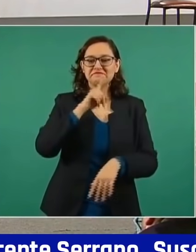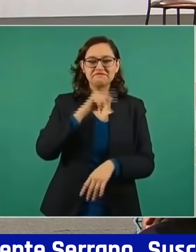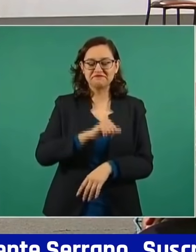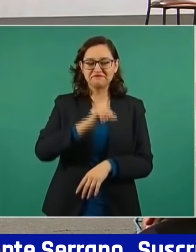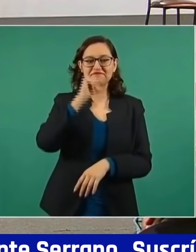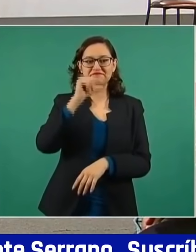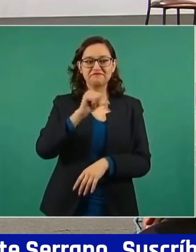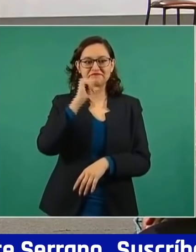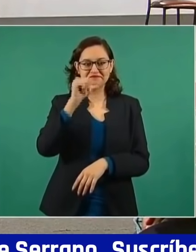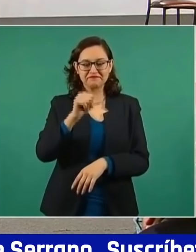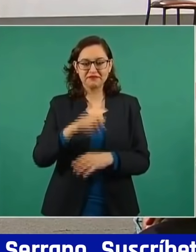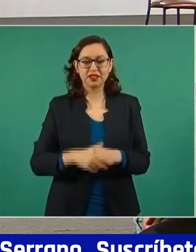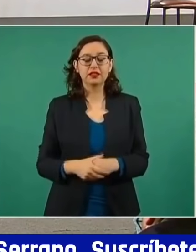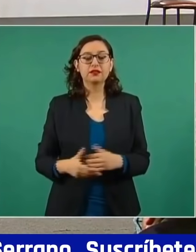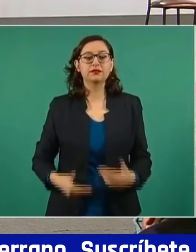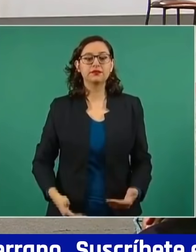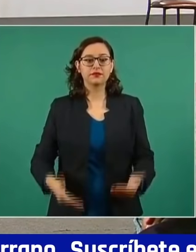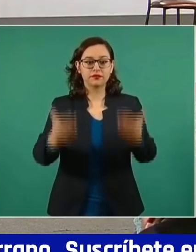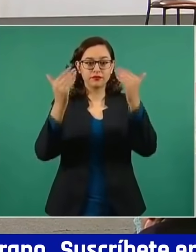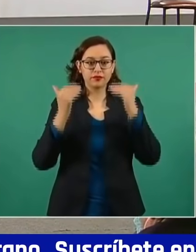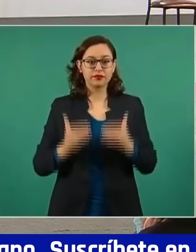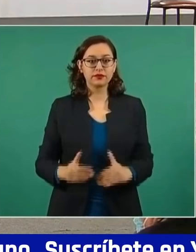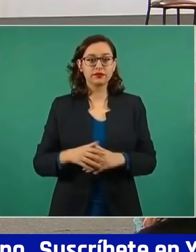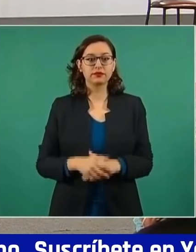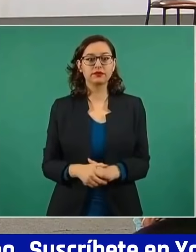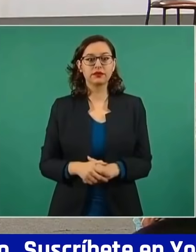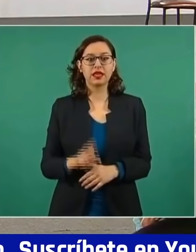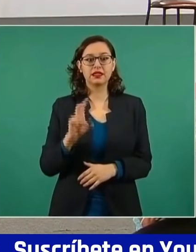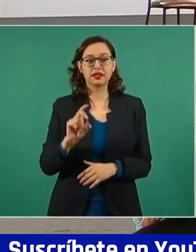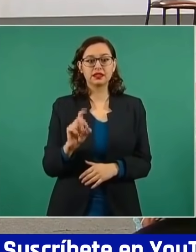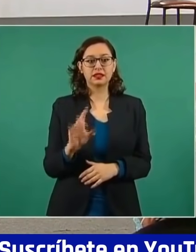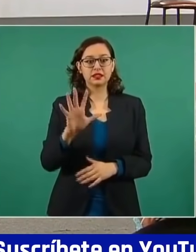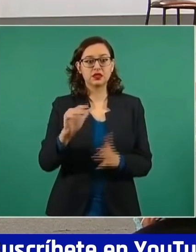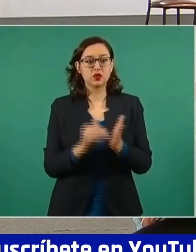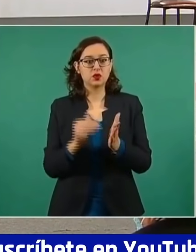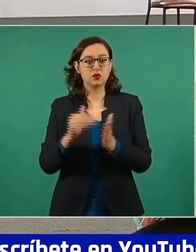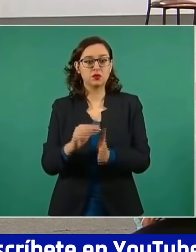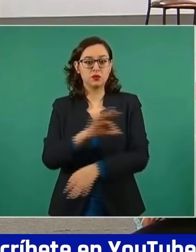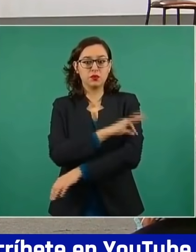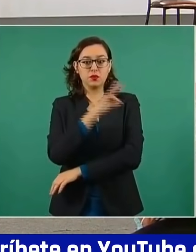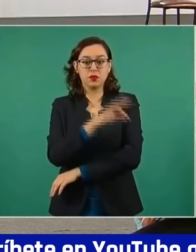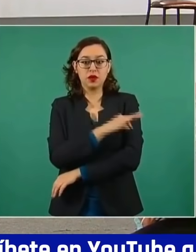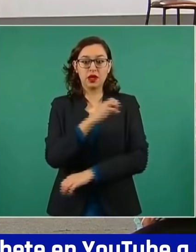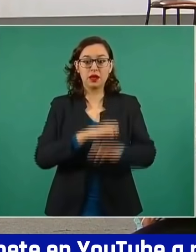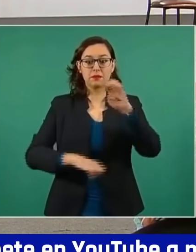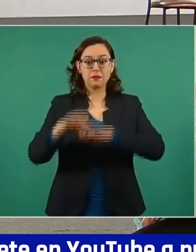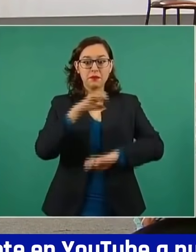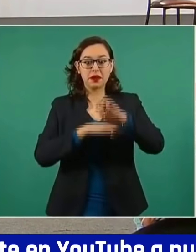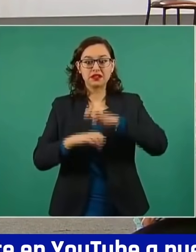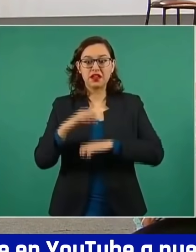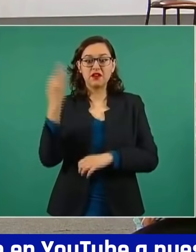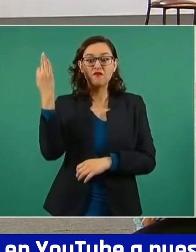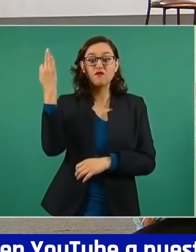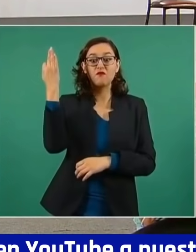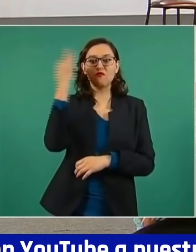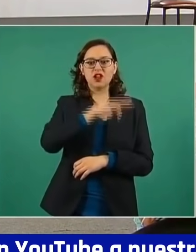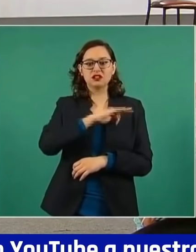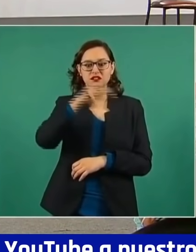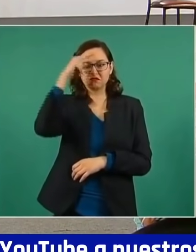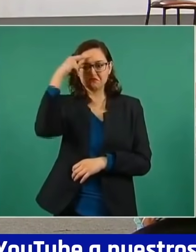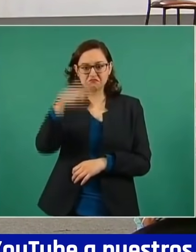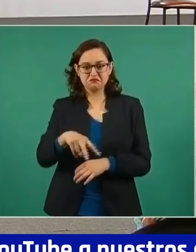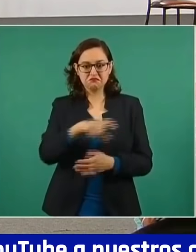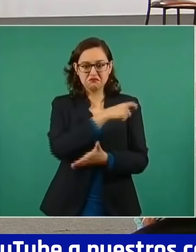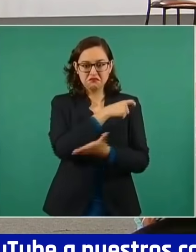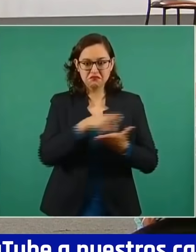Esta es México contrató 35 millones de vacunas con una empresa fantasma. Del portal